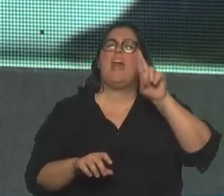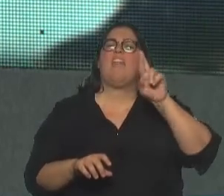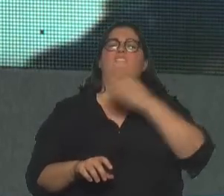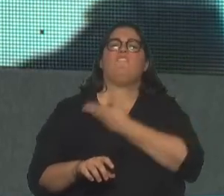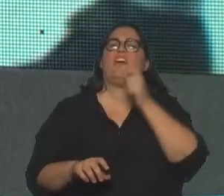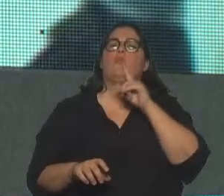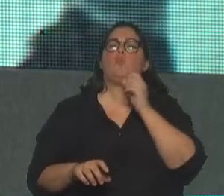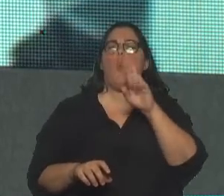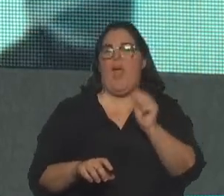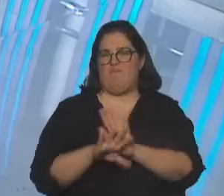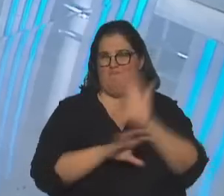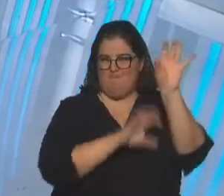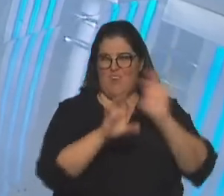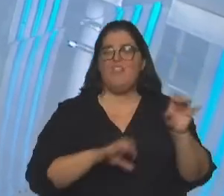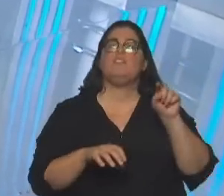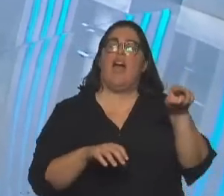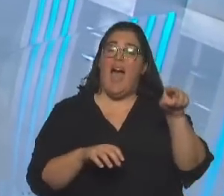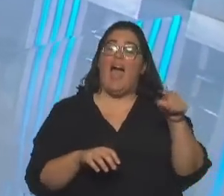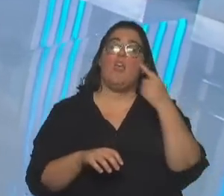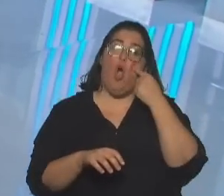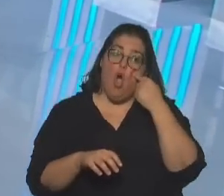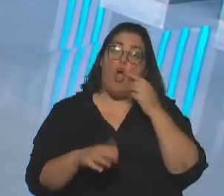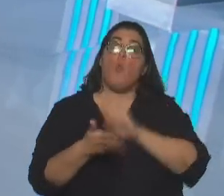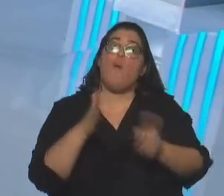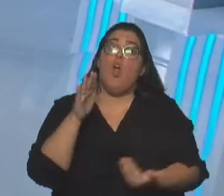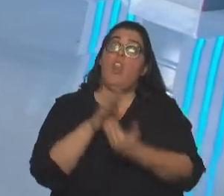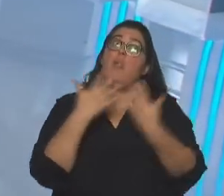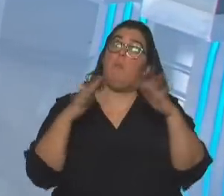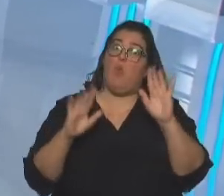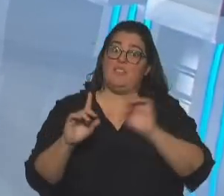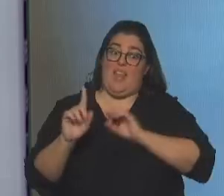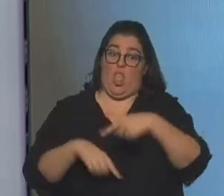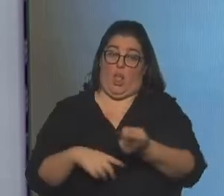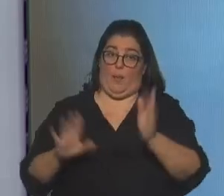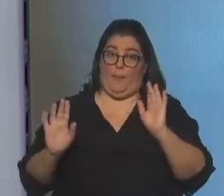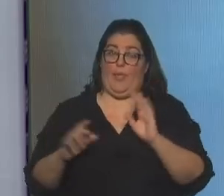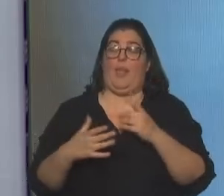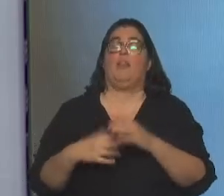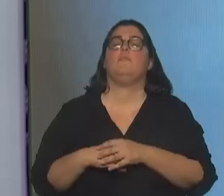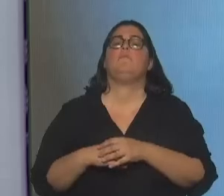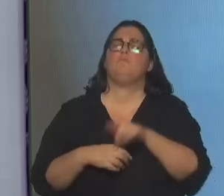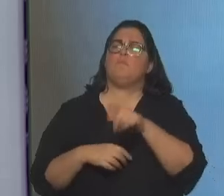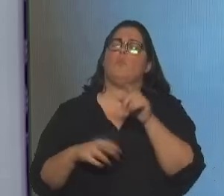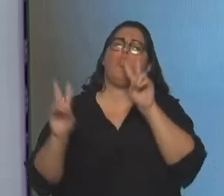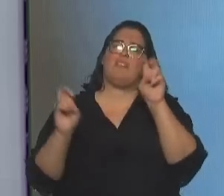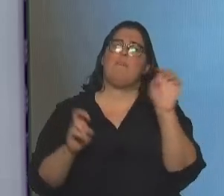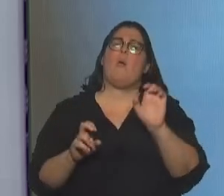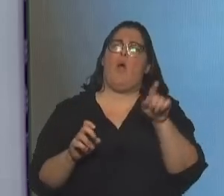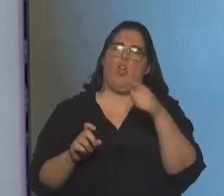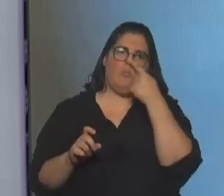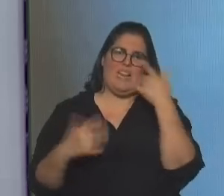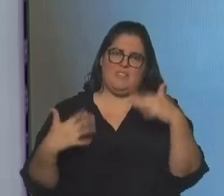nuevos líderes de cara al 2024, ¿no? Bien, es un tema de la realidad de Ecuador que nos importa y mucho, sobre todo después